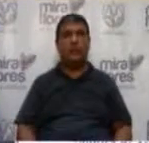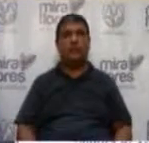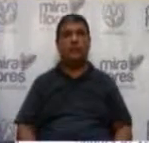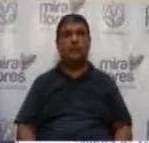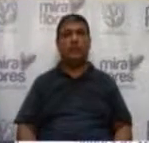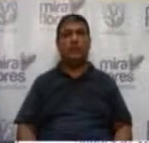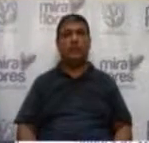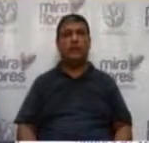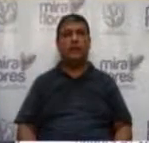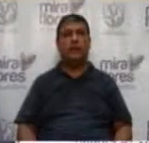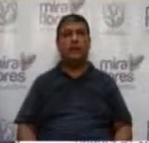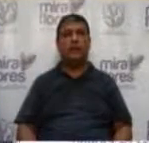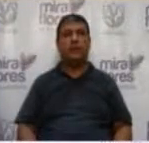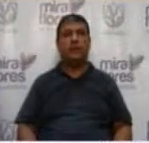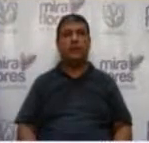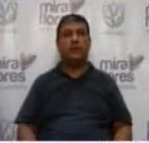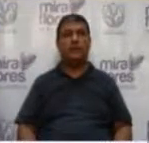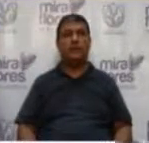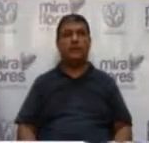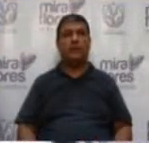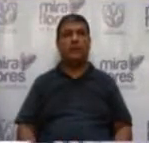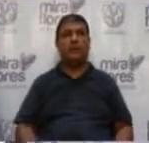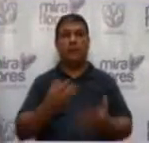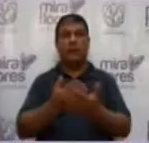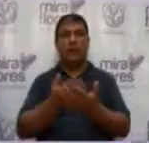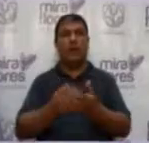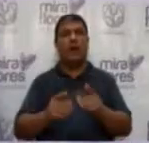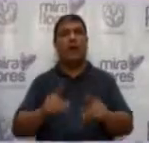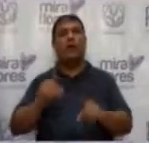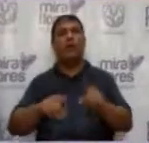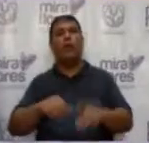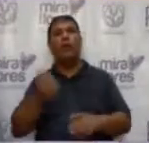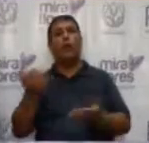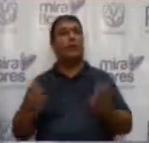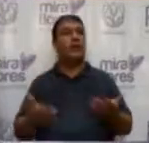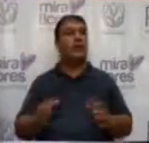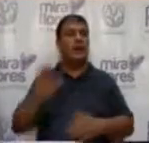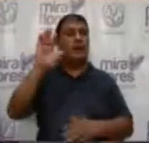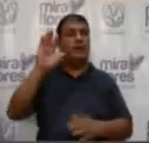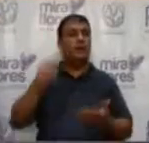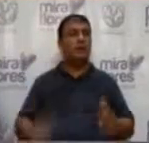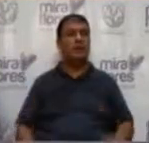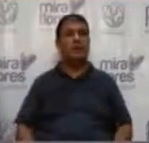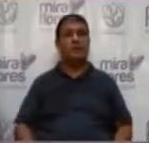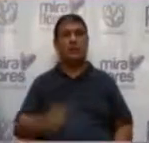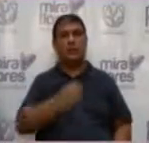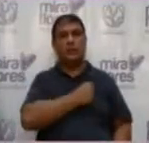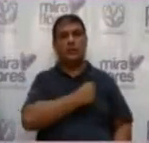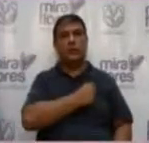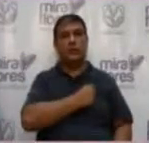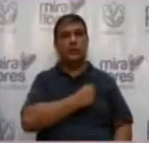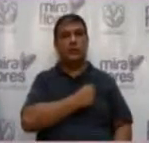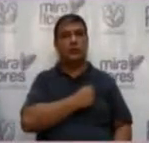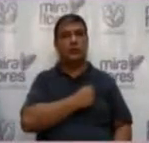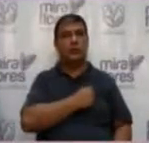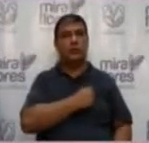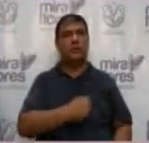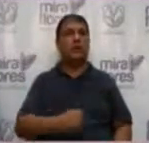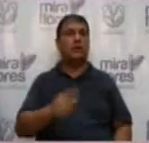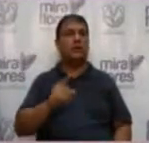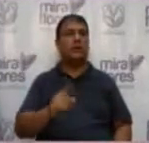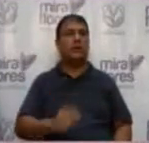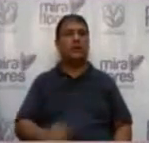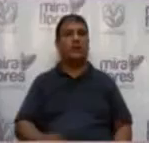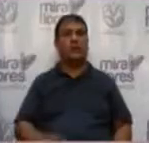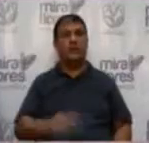nosotros muy buena, la 369. Gracias. Muy bien, ¿alguna otra intervención? Sí, le damos el